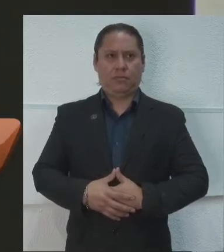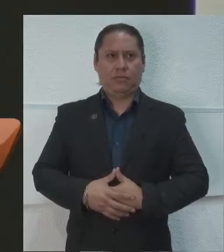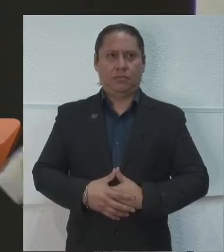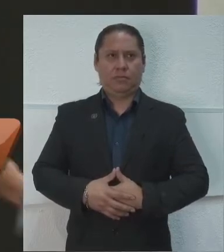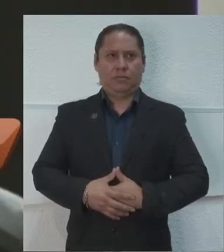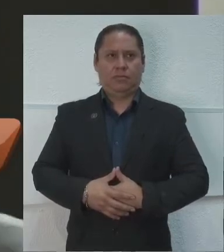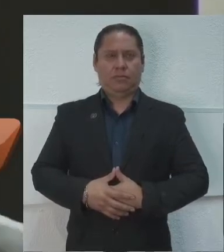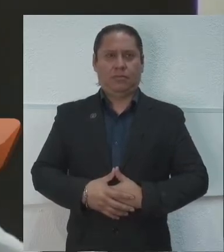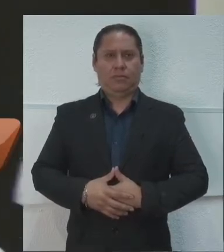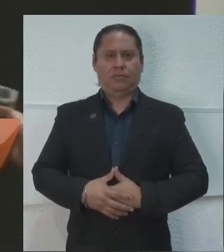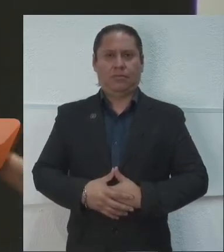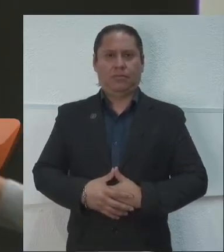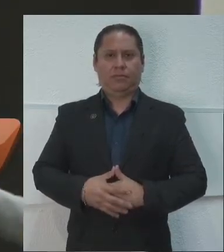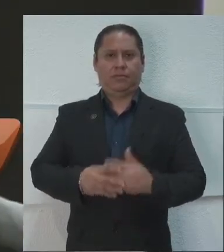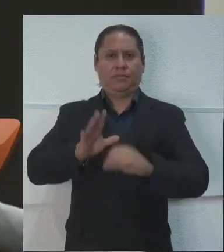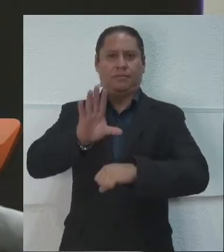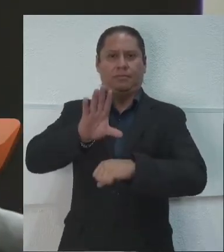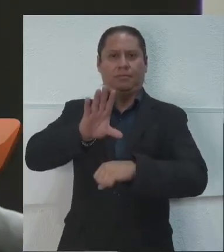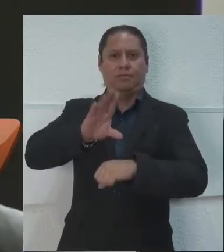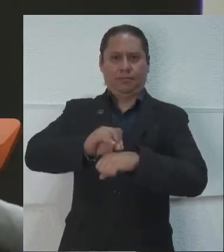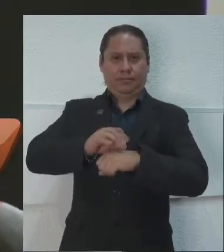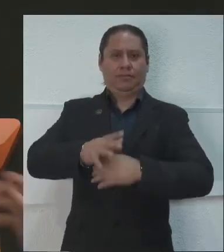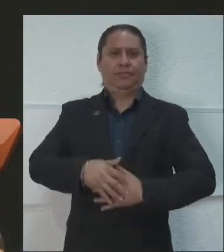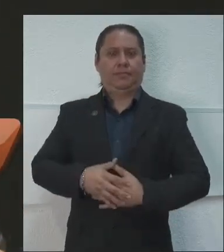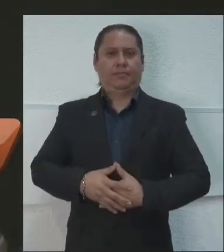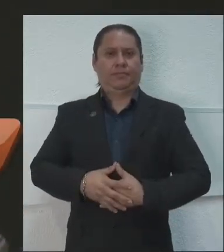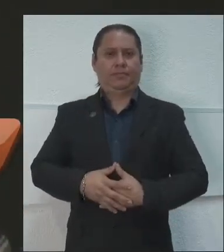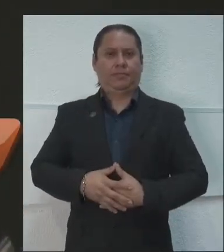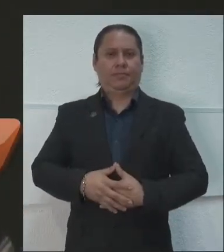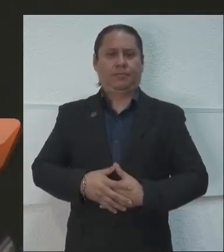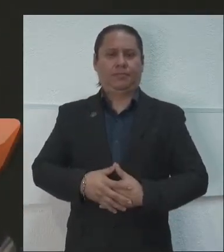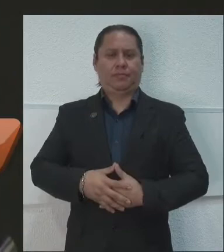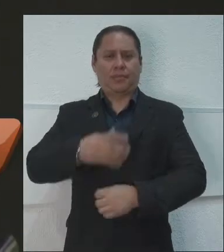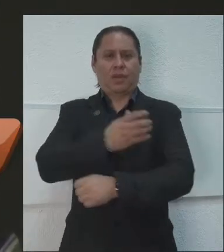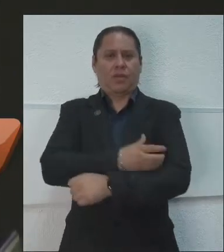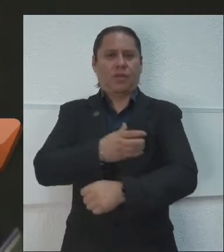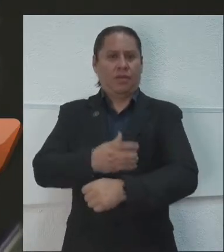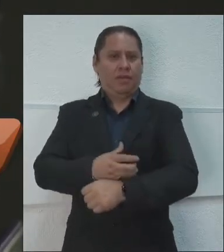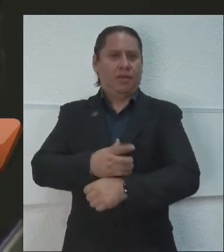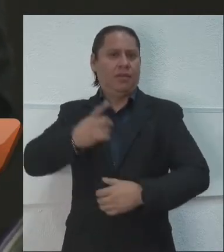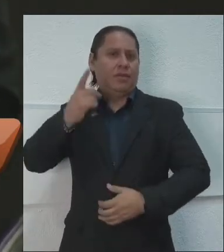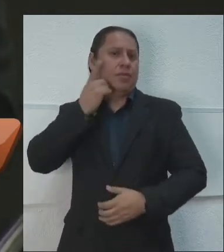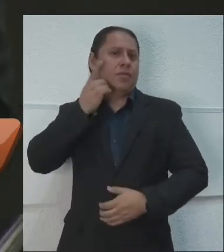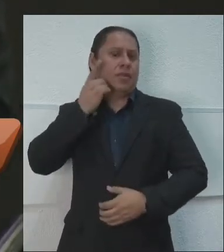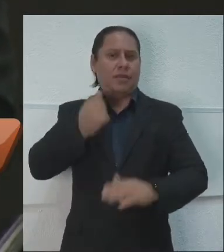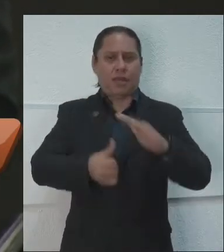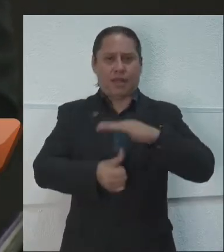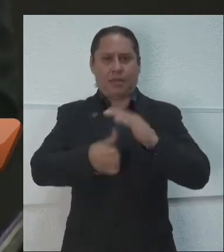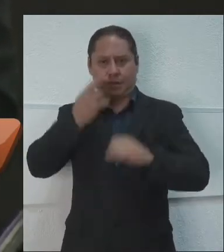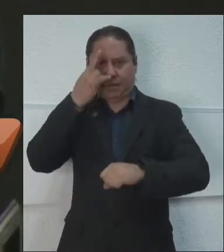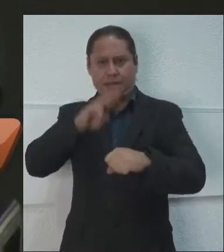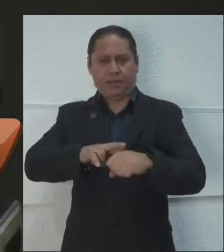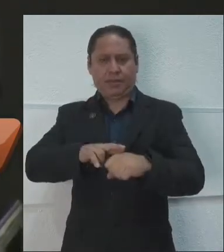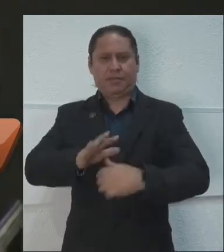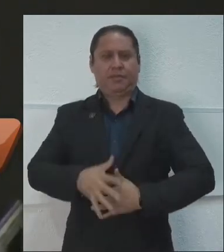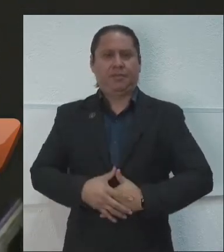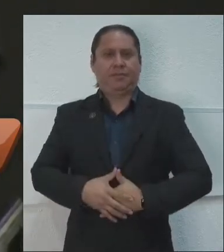Con el permiso de mis compañeras diputadas integrantes de la mesa